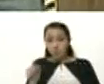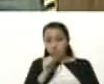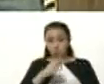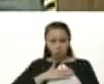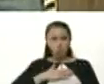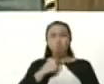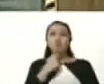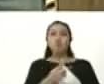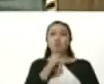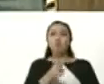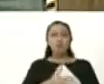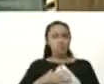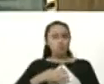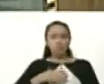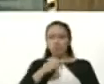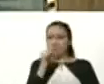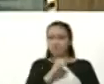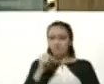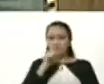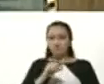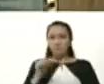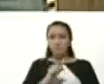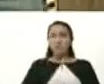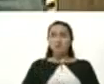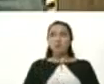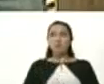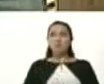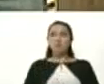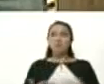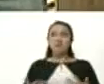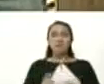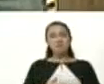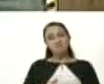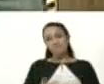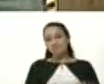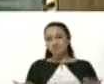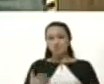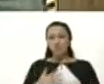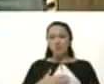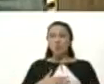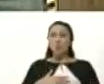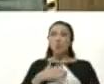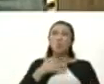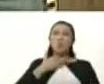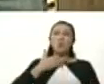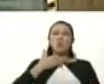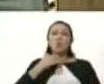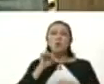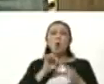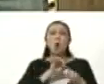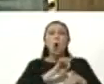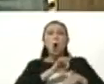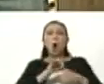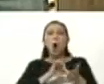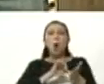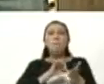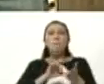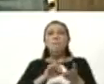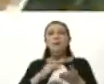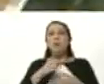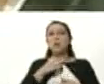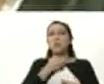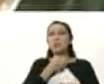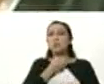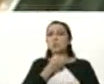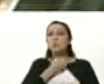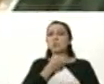cantar. Las razones son muchas, pero estoy operado en las cuerdas vocales y la cosa no salió bien.